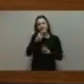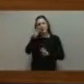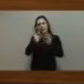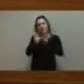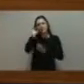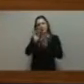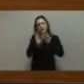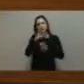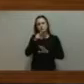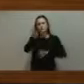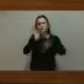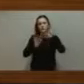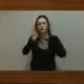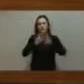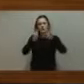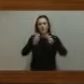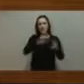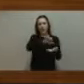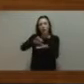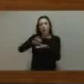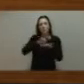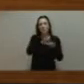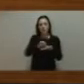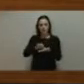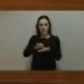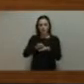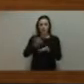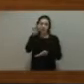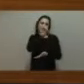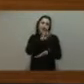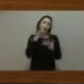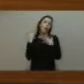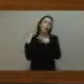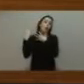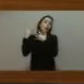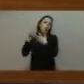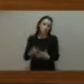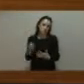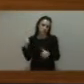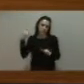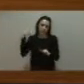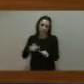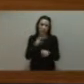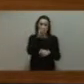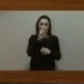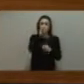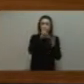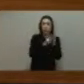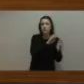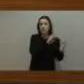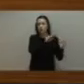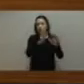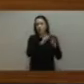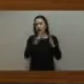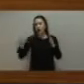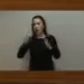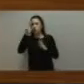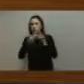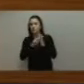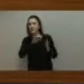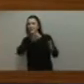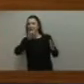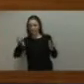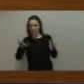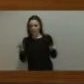con respecto a residuos sólidos urbanos a lo largo de todos estos últimos 8 años, por ejemplo, desde 2008 hasta 2016 o hasta